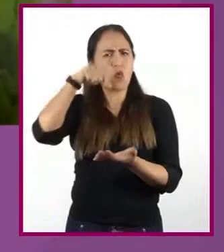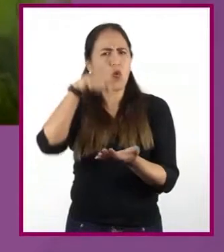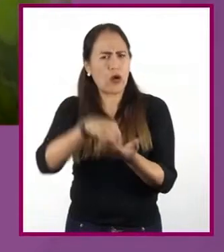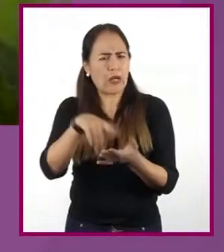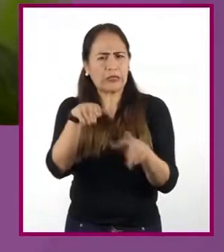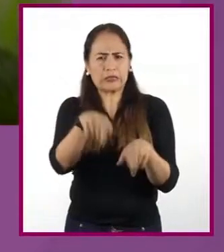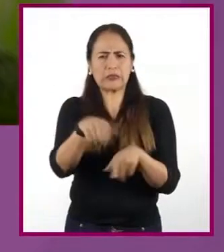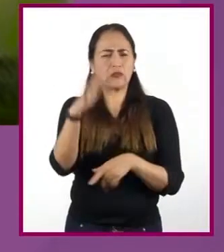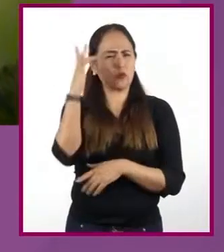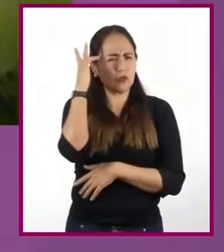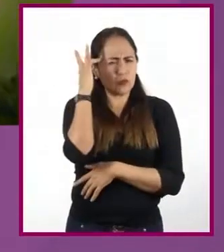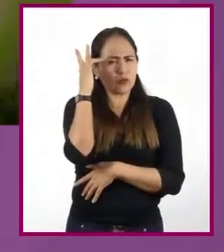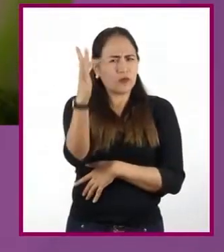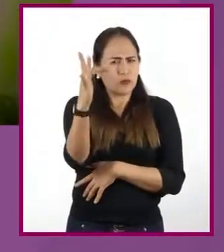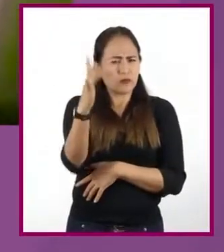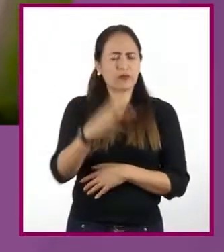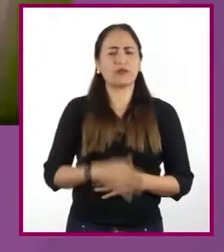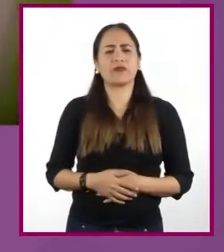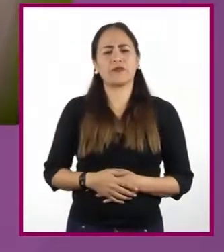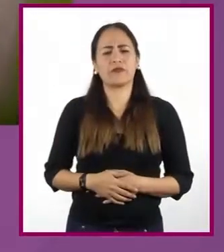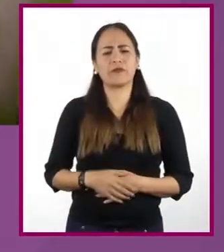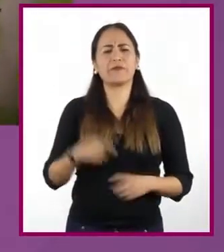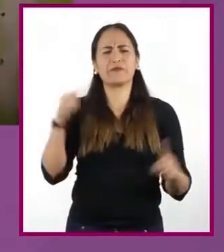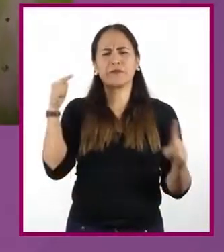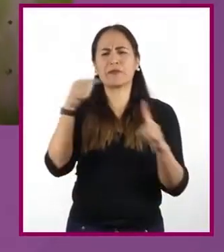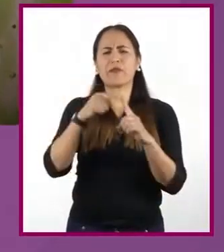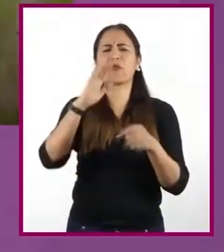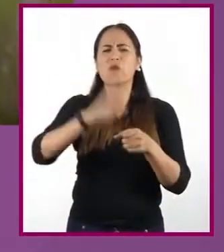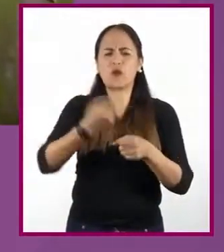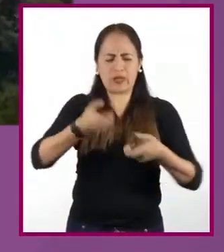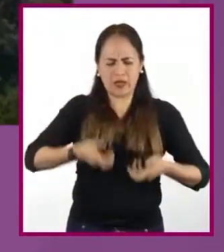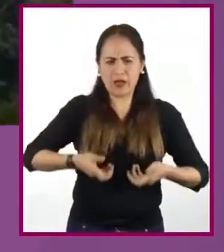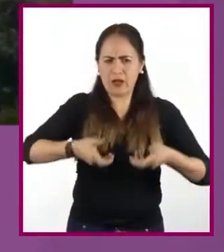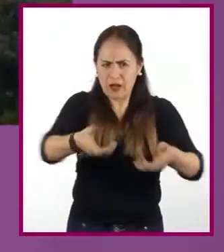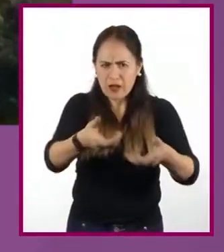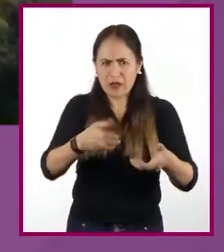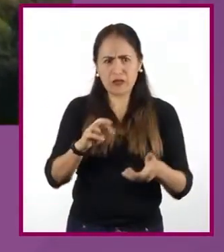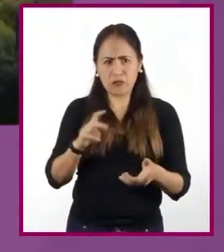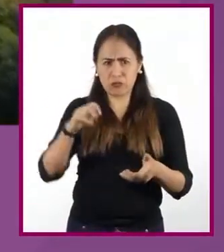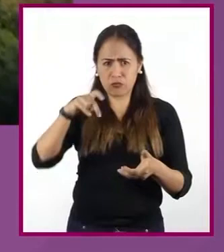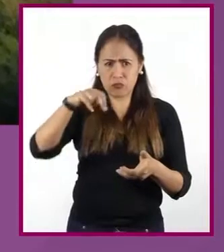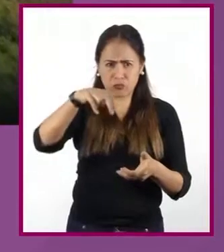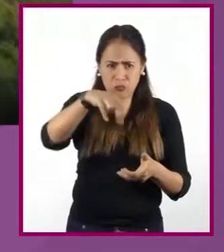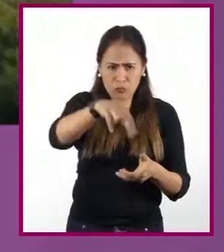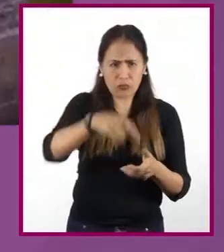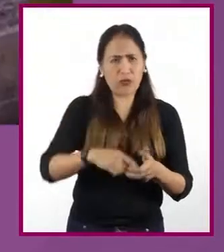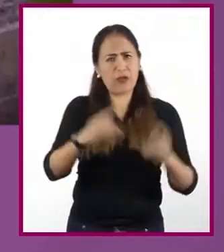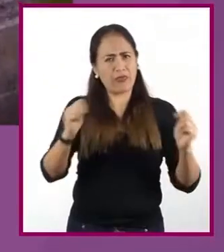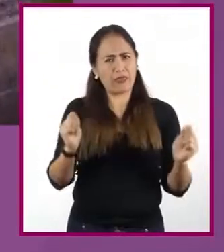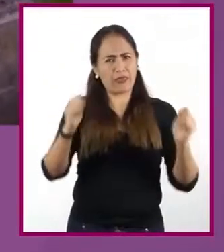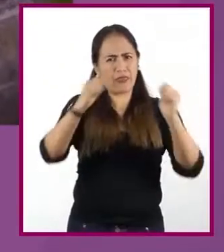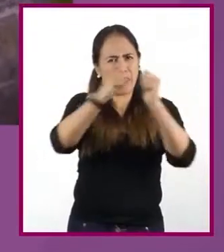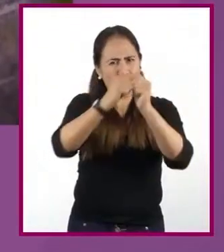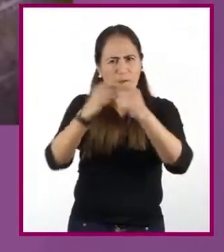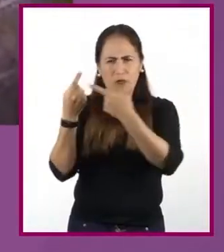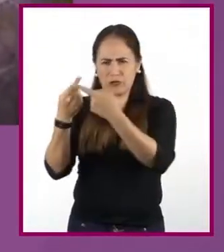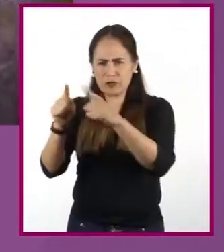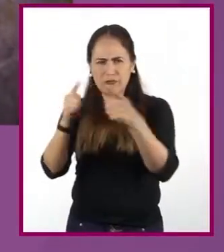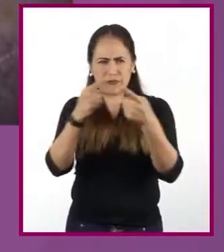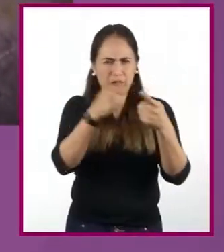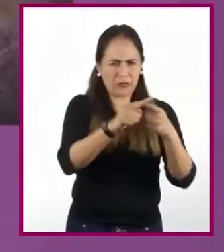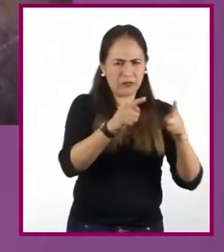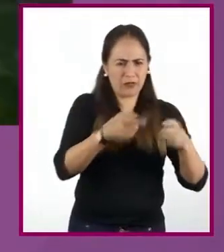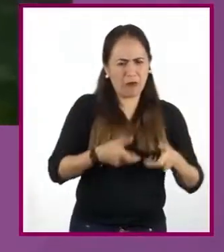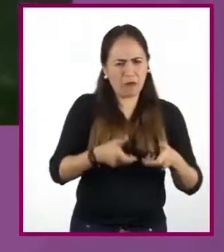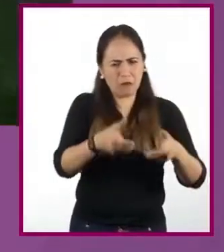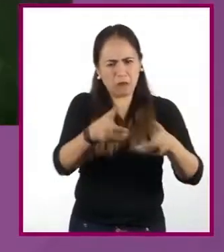mismo. Esto se concluye por sus calles y escalinatas, plataformas y templos, por donde circulan